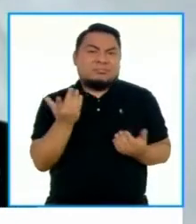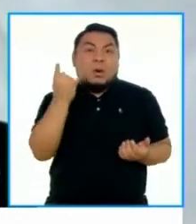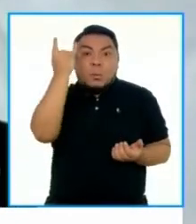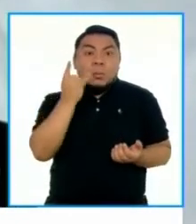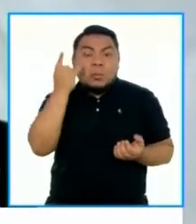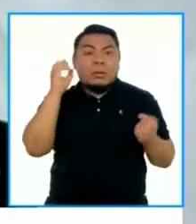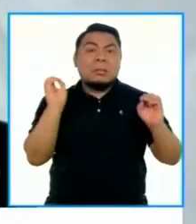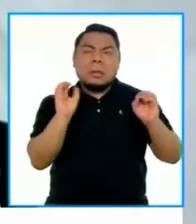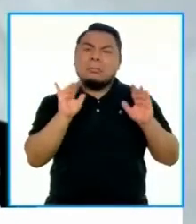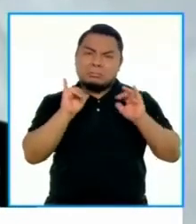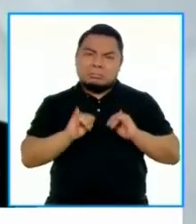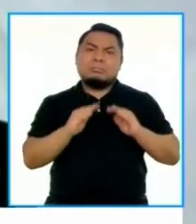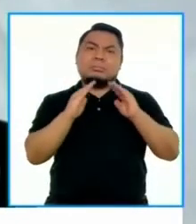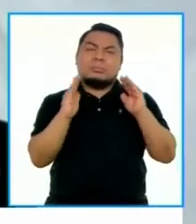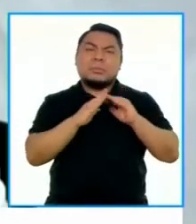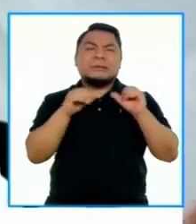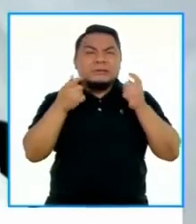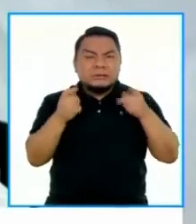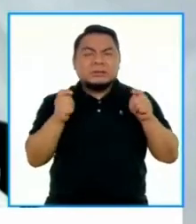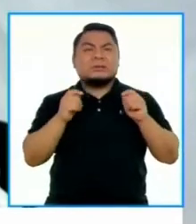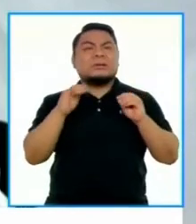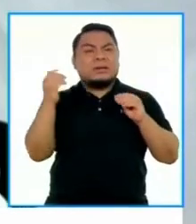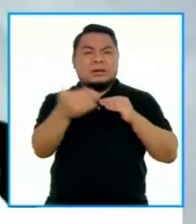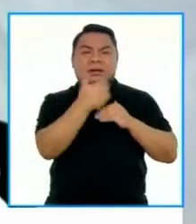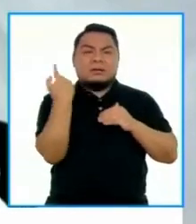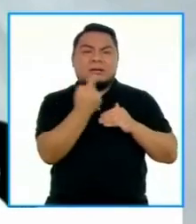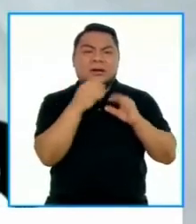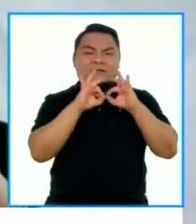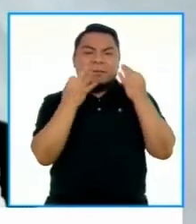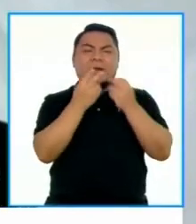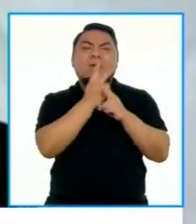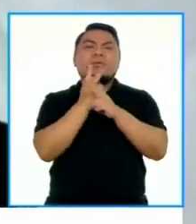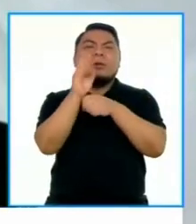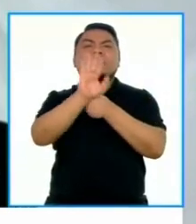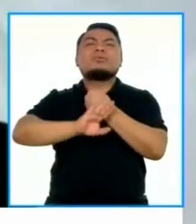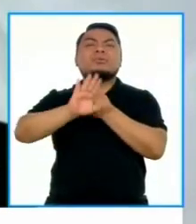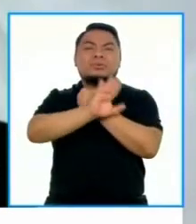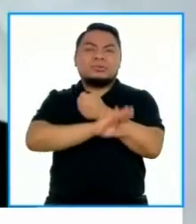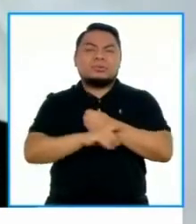hacerlo. Tratar de mantener a nuestra familia protegida y